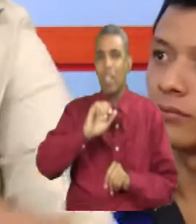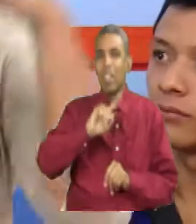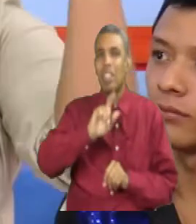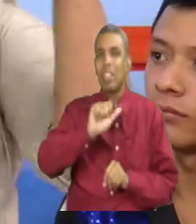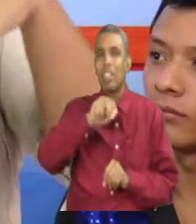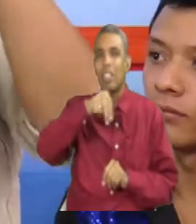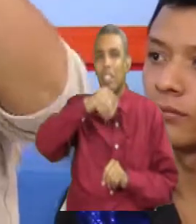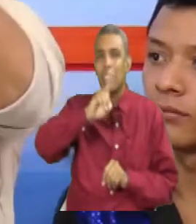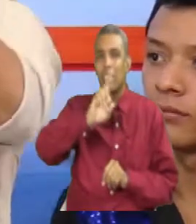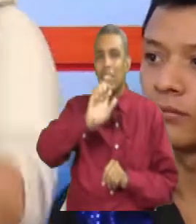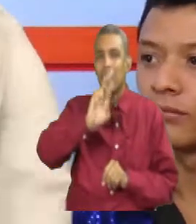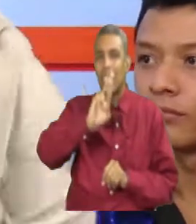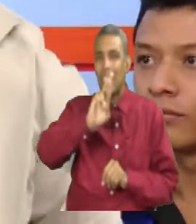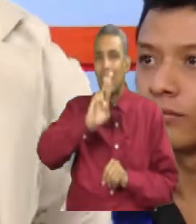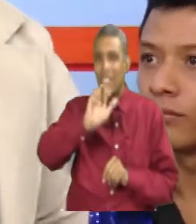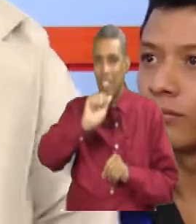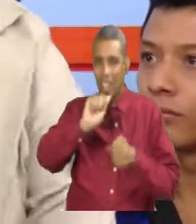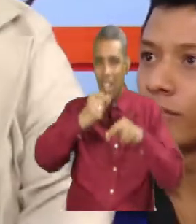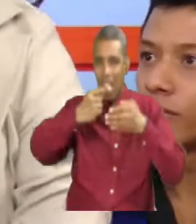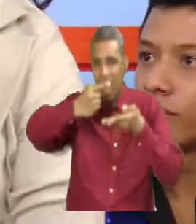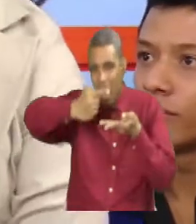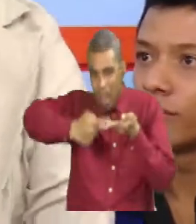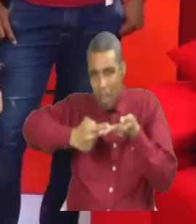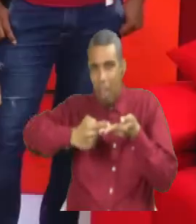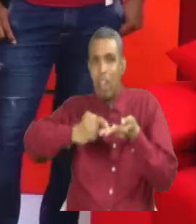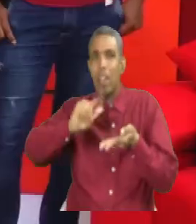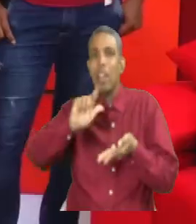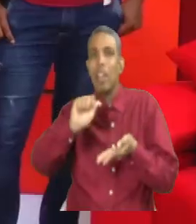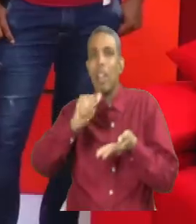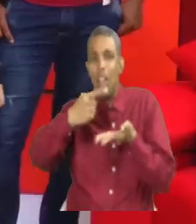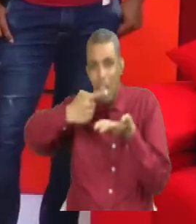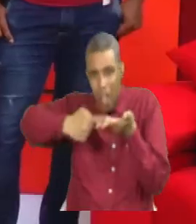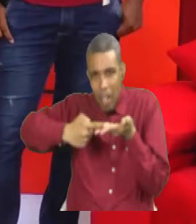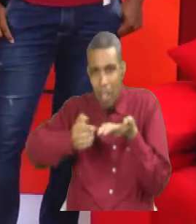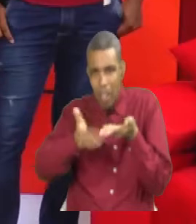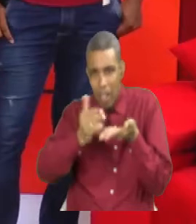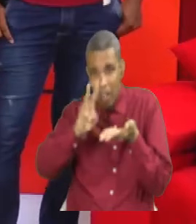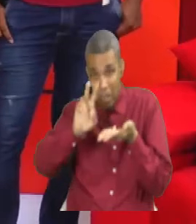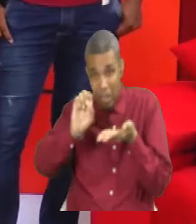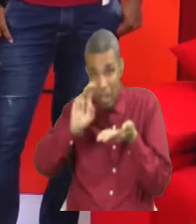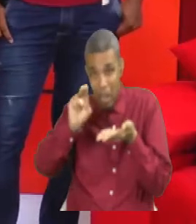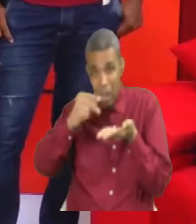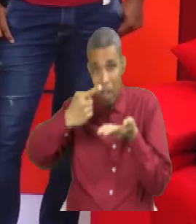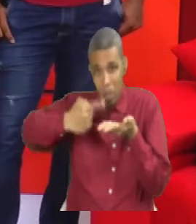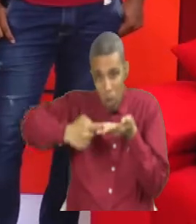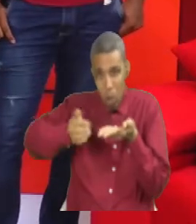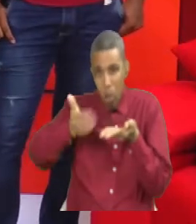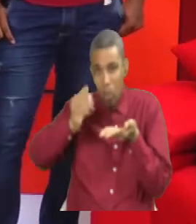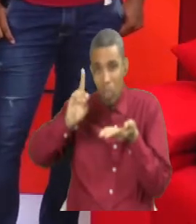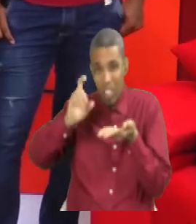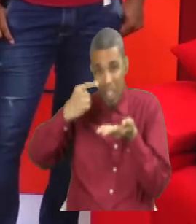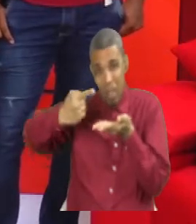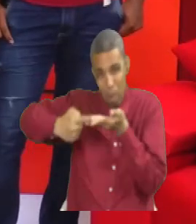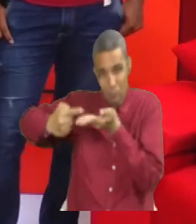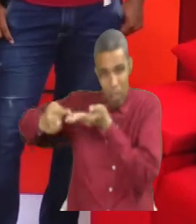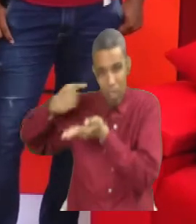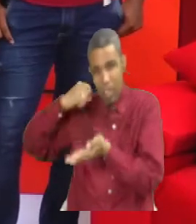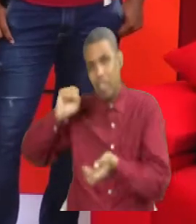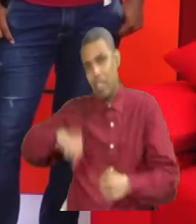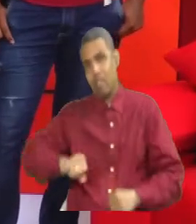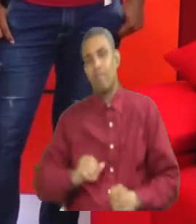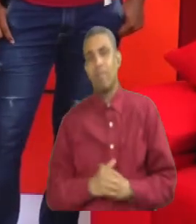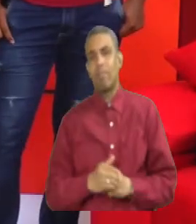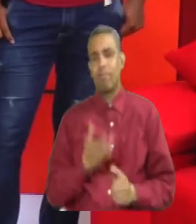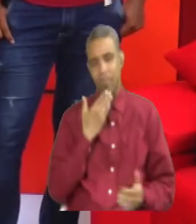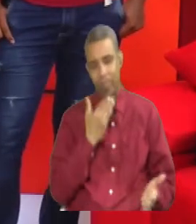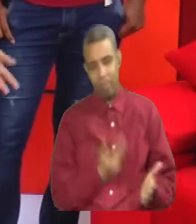América. Todo raya al piso. Bueno, muchísimas gracias, Sandra, por estar aquí en nuestro programa, por llenarnos este viernes de tanto sabor y de tanta